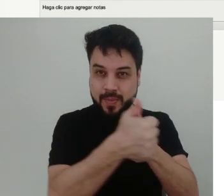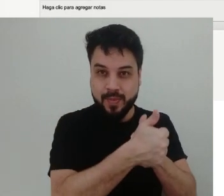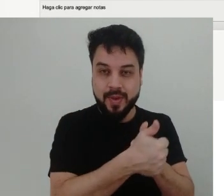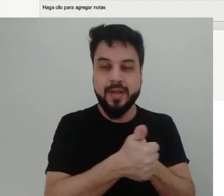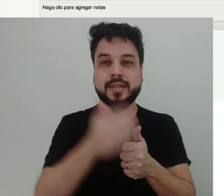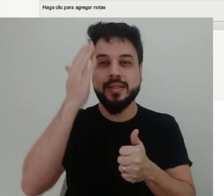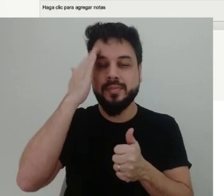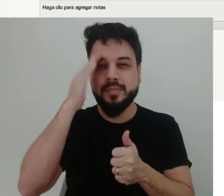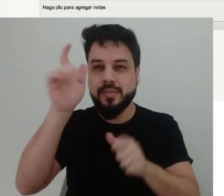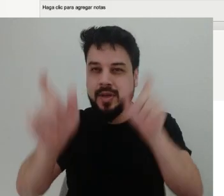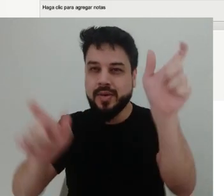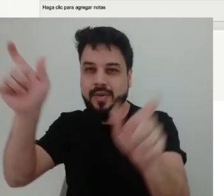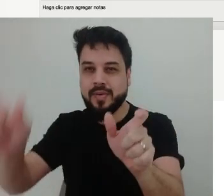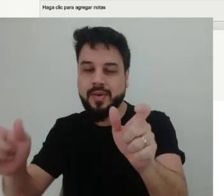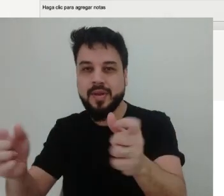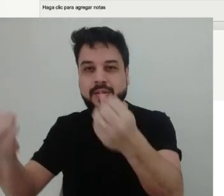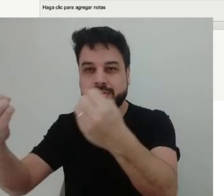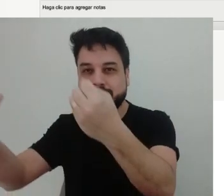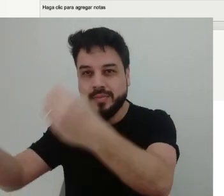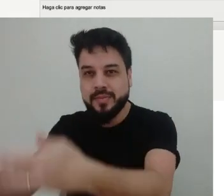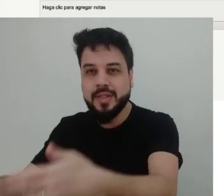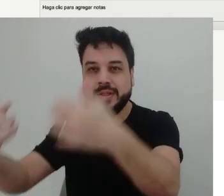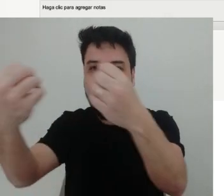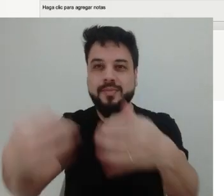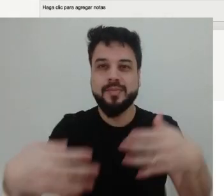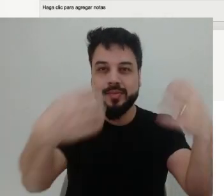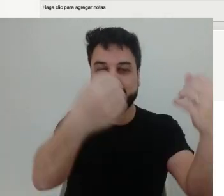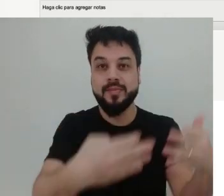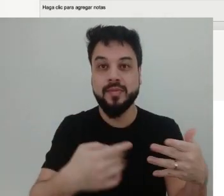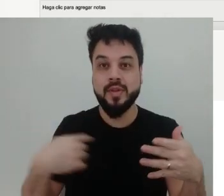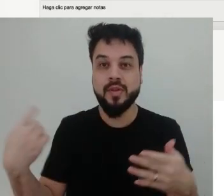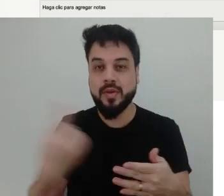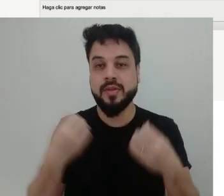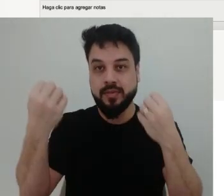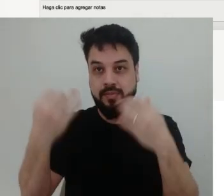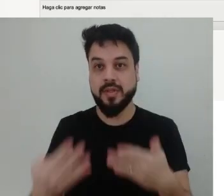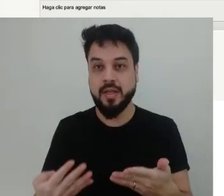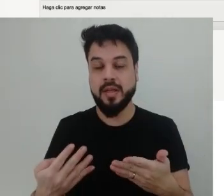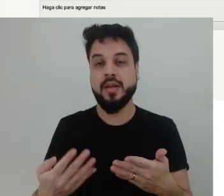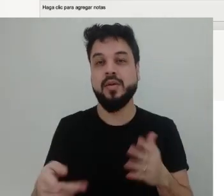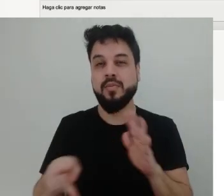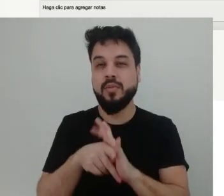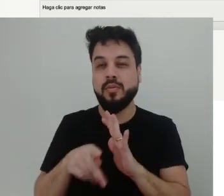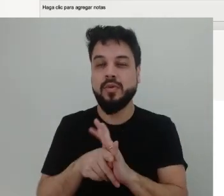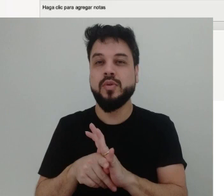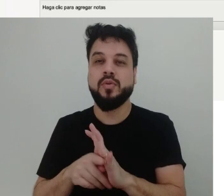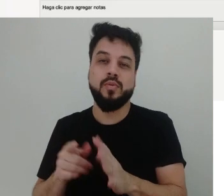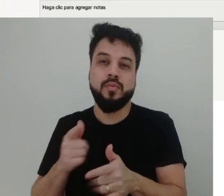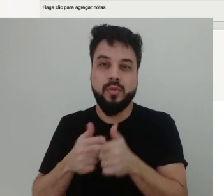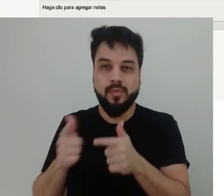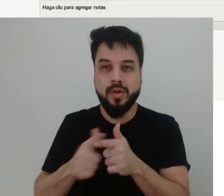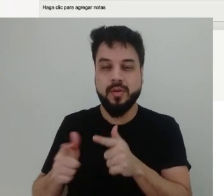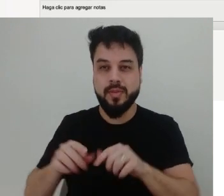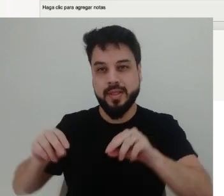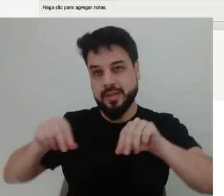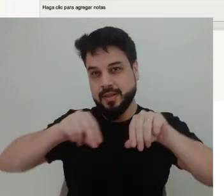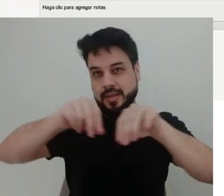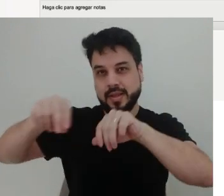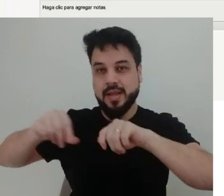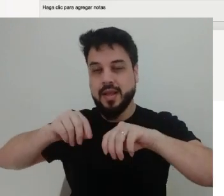Una de las metodologías que usé fue la entrevista, que se realizaba a partir de dibujos que realizaban de las y los